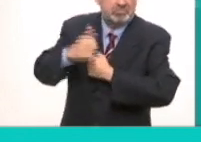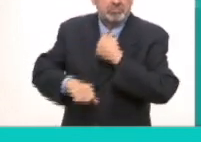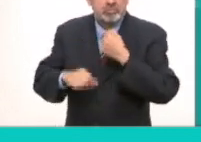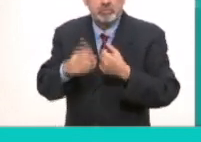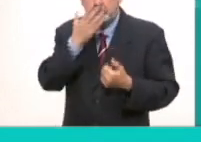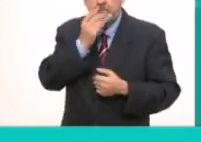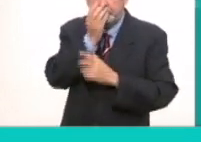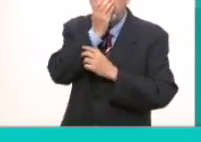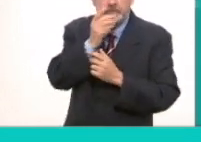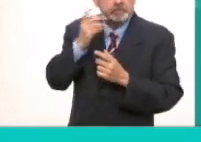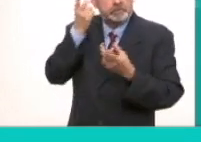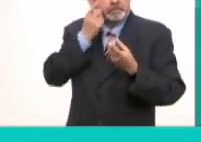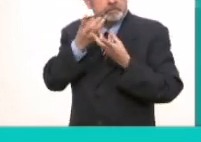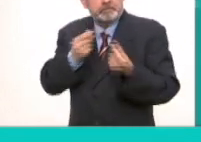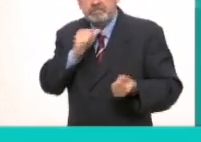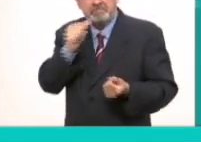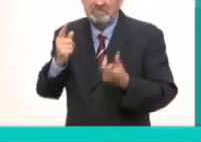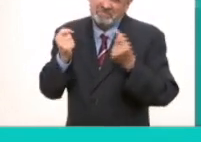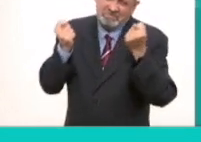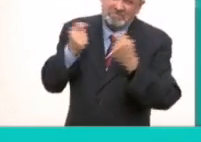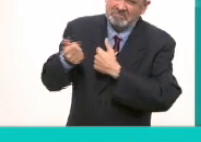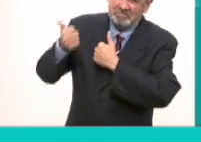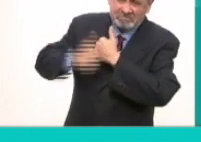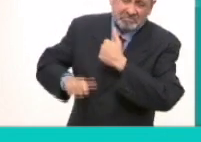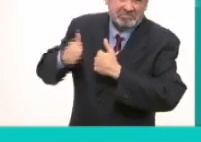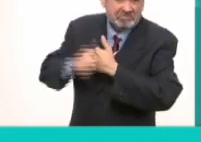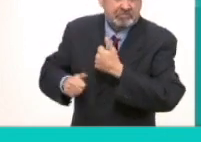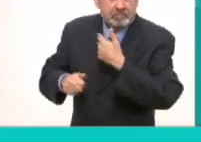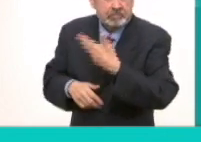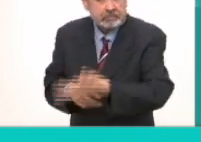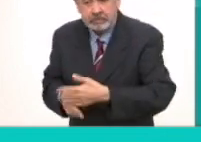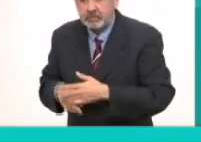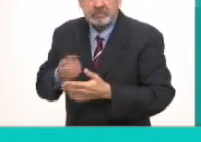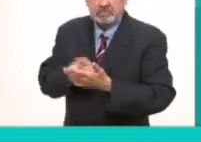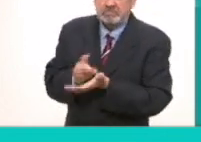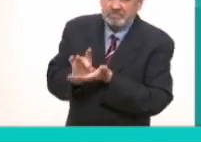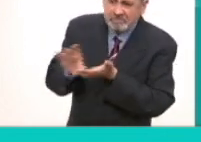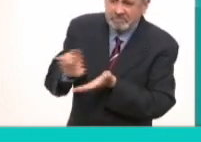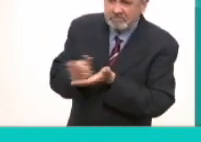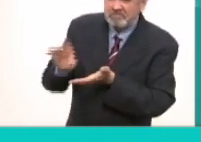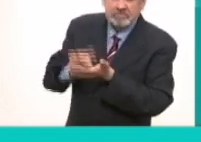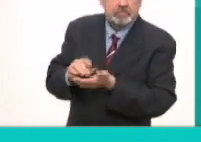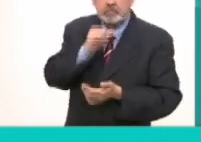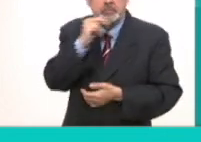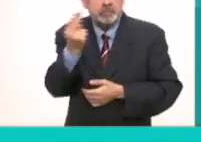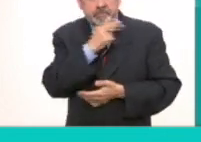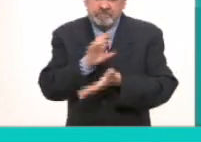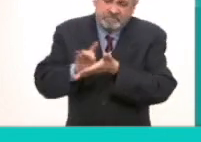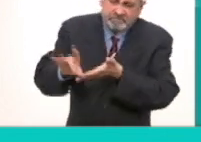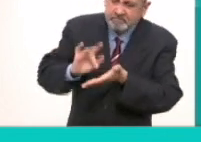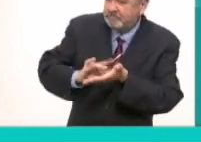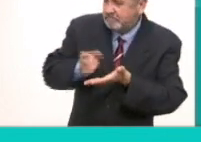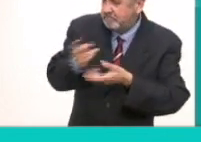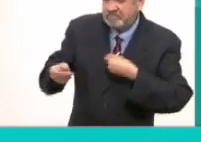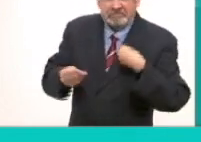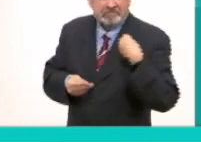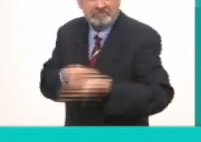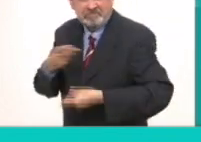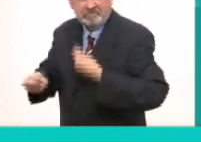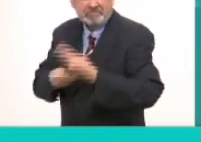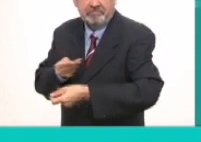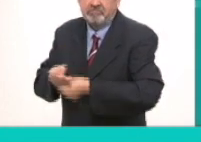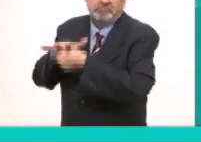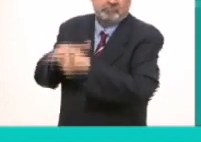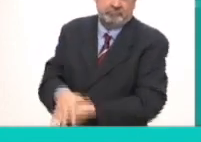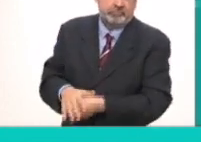determinada Pos y hasta el medicar de forma excesiva o innecesaria a las pacientes pero también